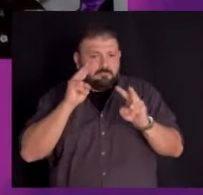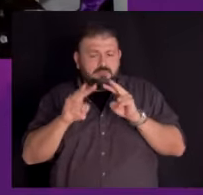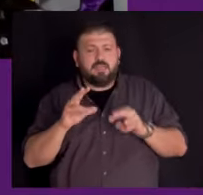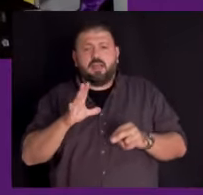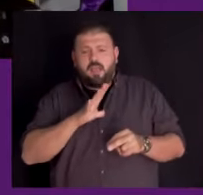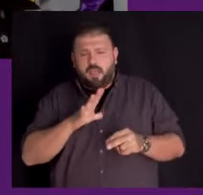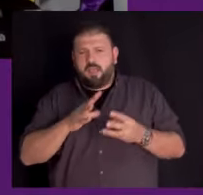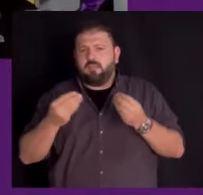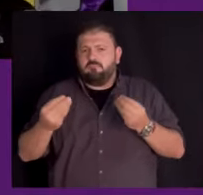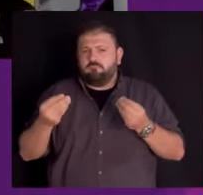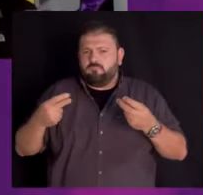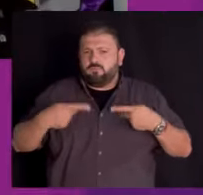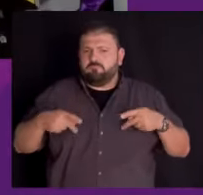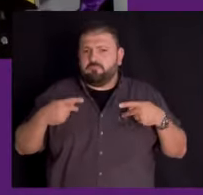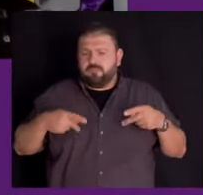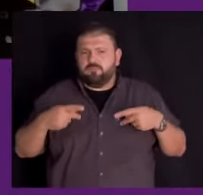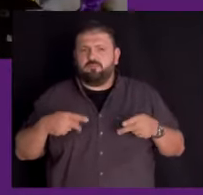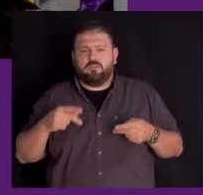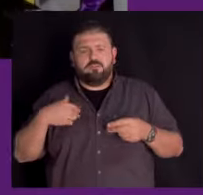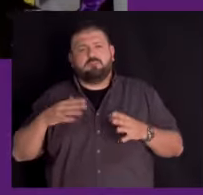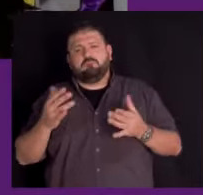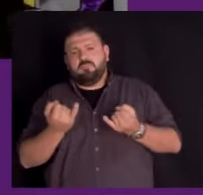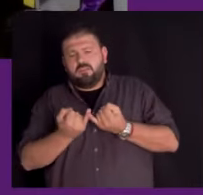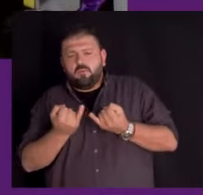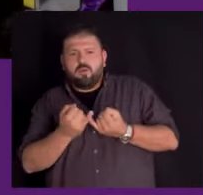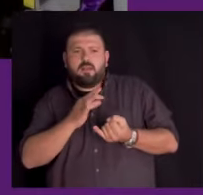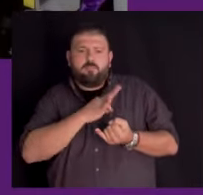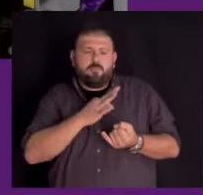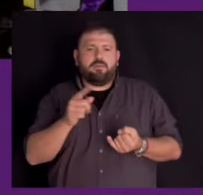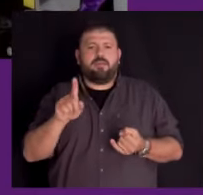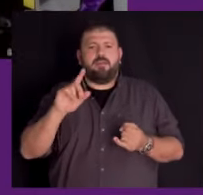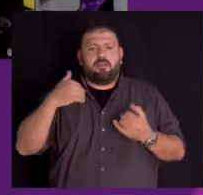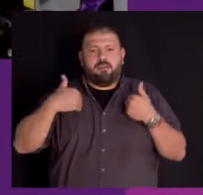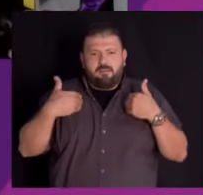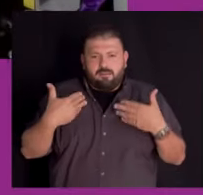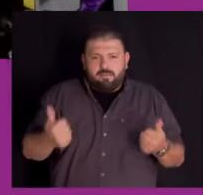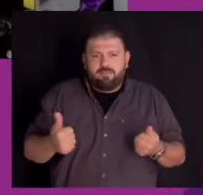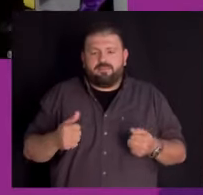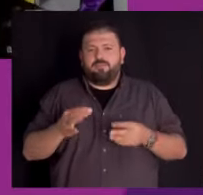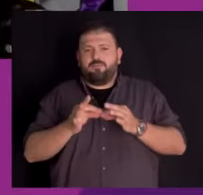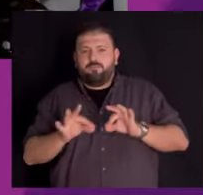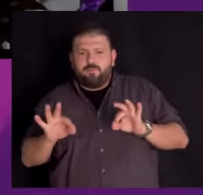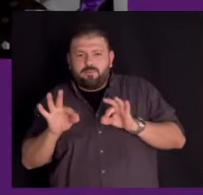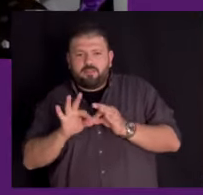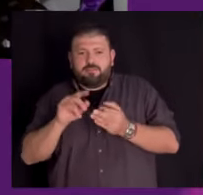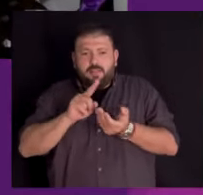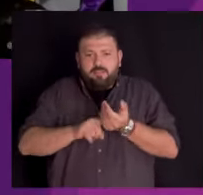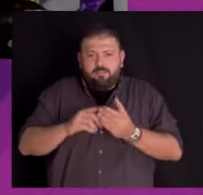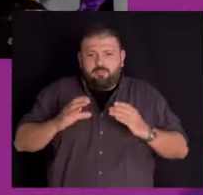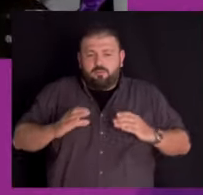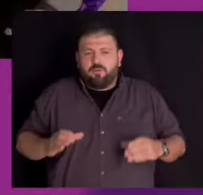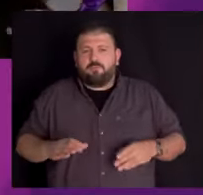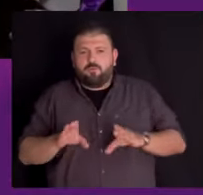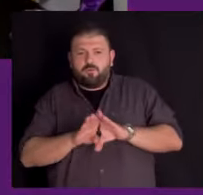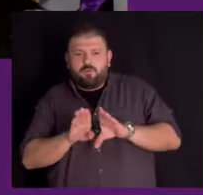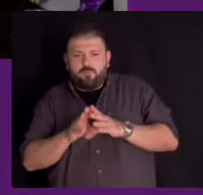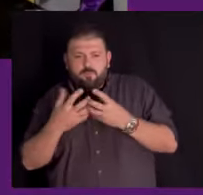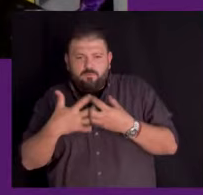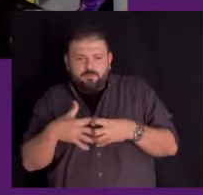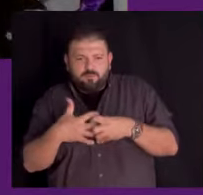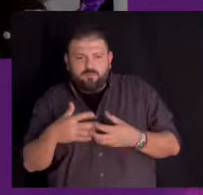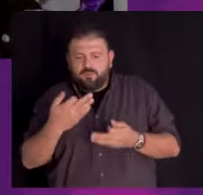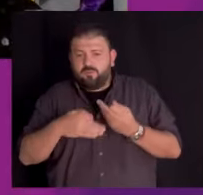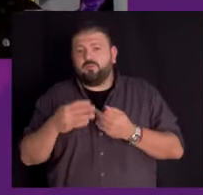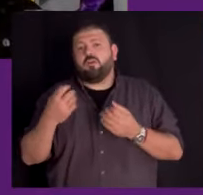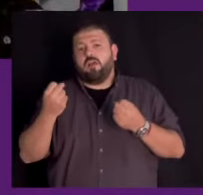muchísimas personas que a lo mejor están comprendiendo la importancia del sistema nervioso, pero podemos saber algunas otras, y muchas pueden